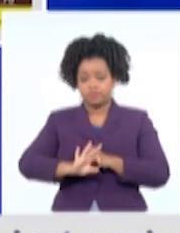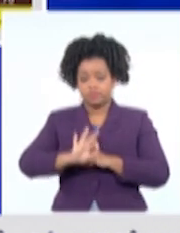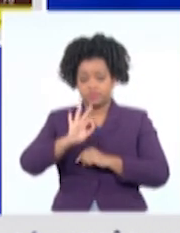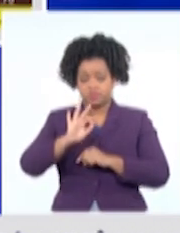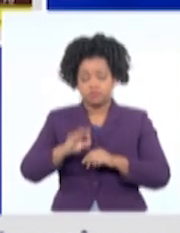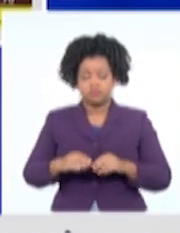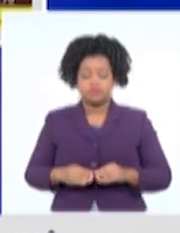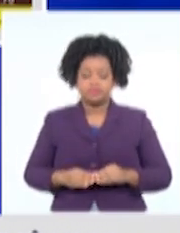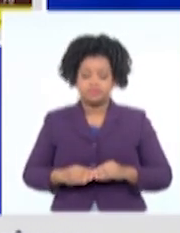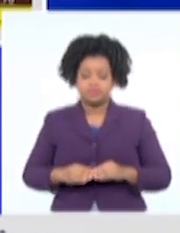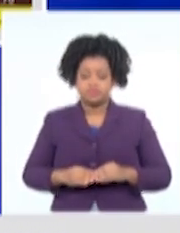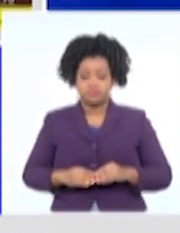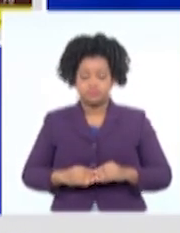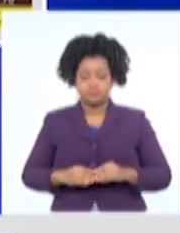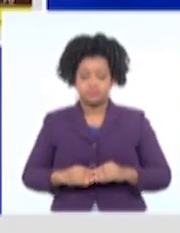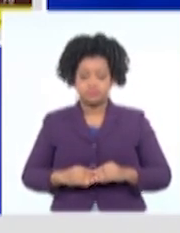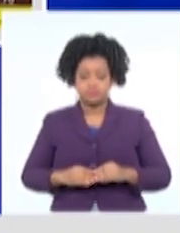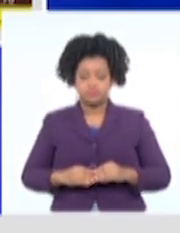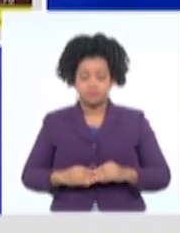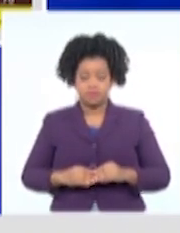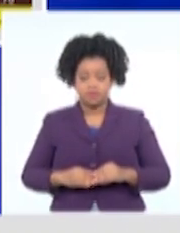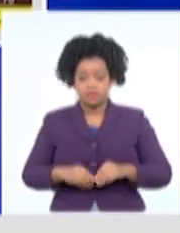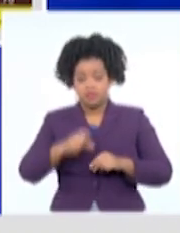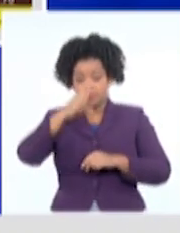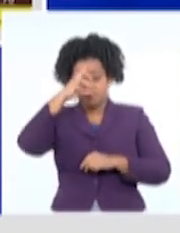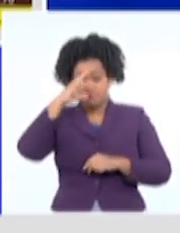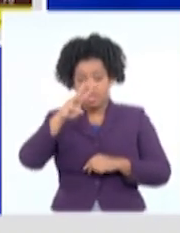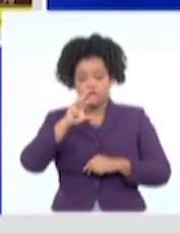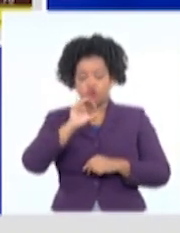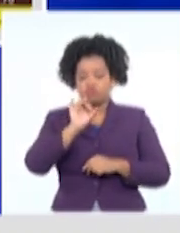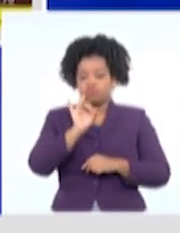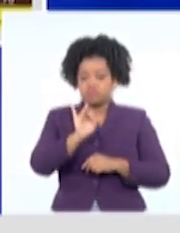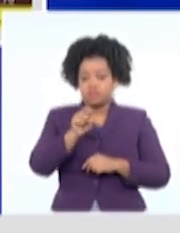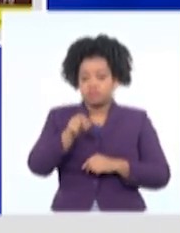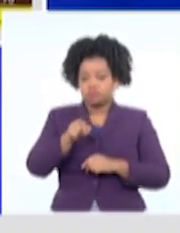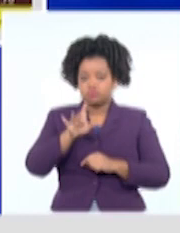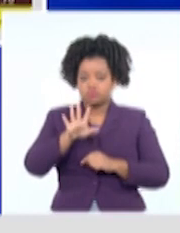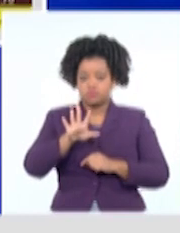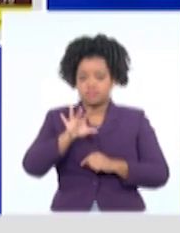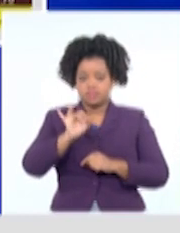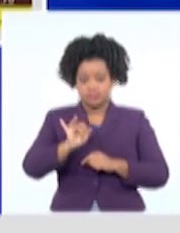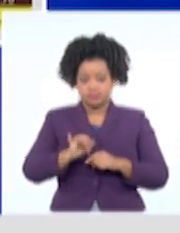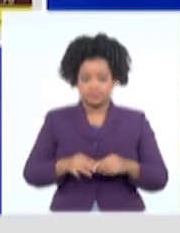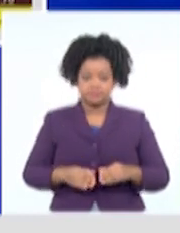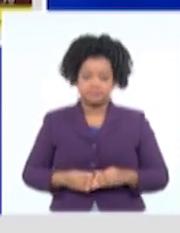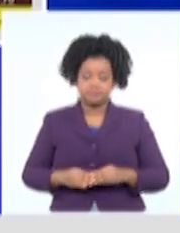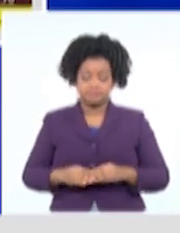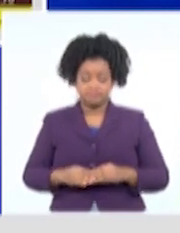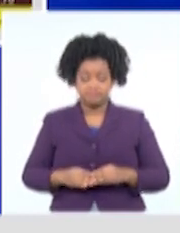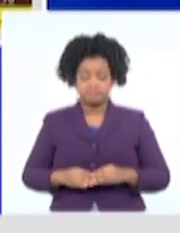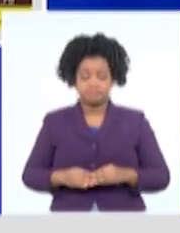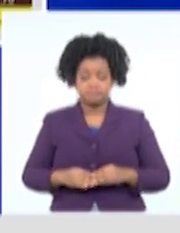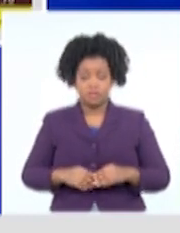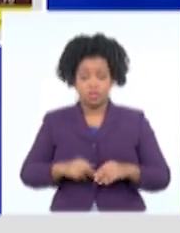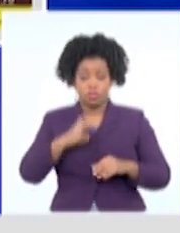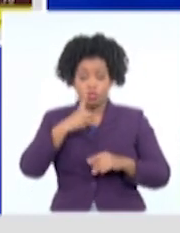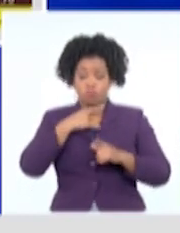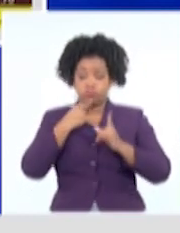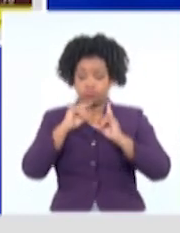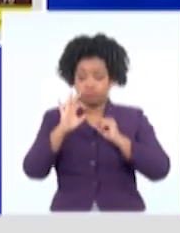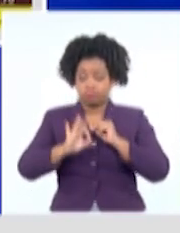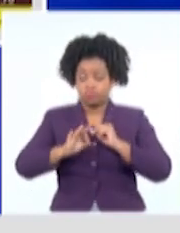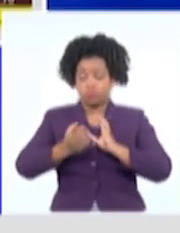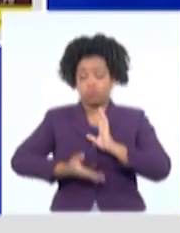9,13% de letalidad. Y México con 7,57%. Realmente dos letalidades muy